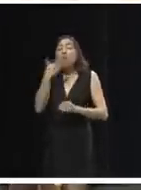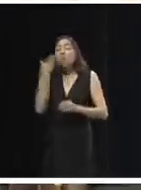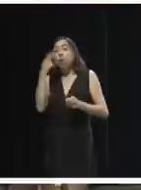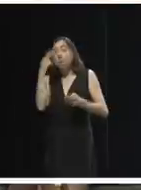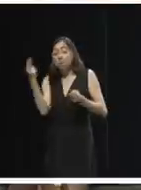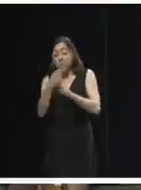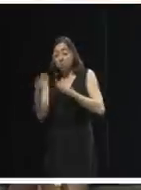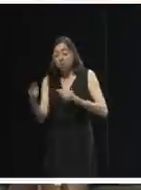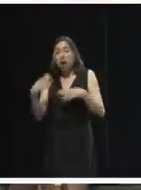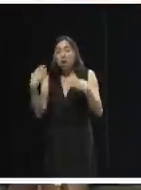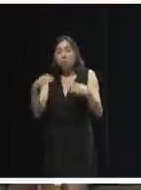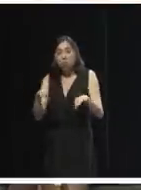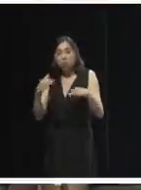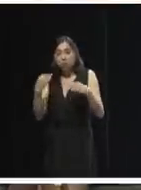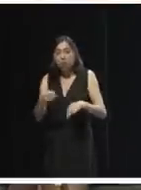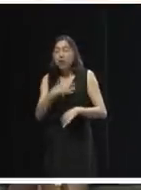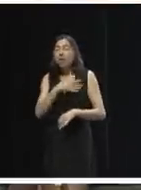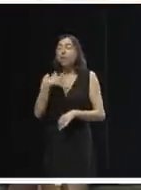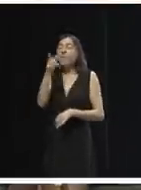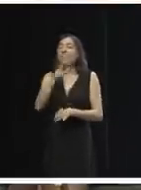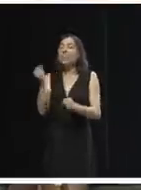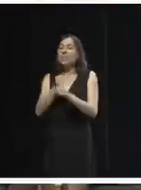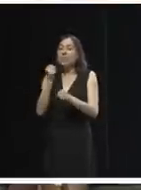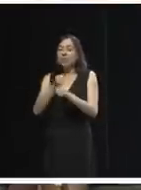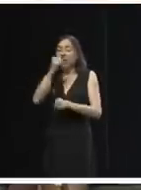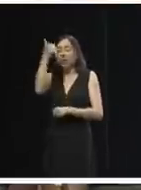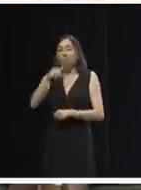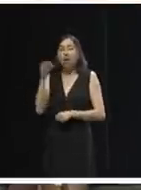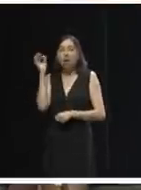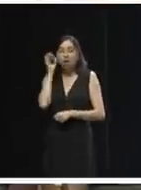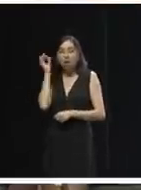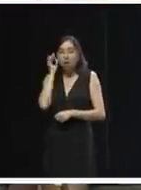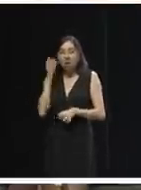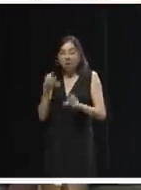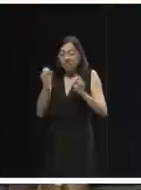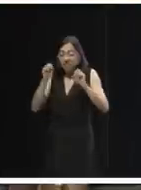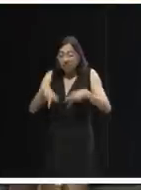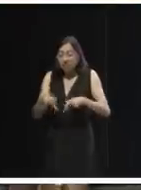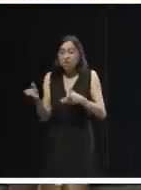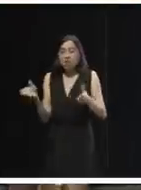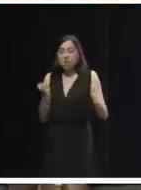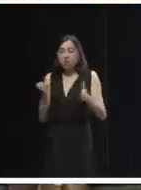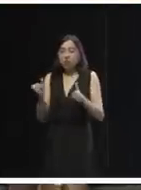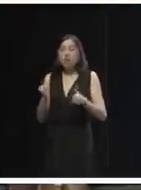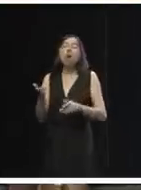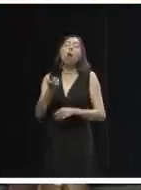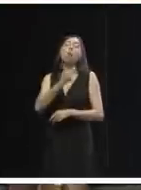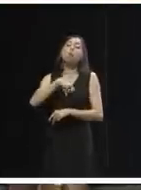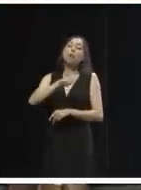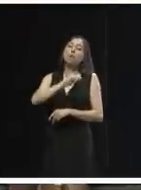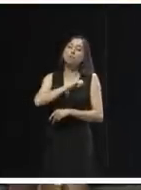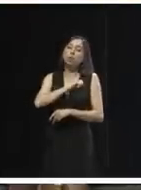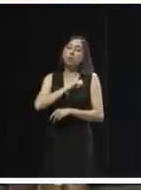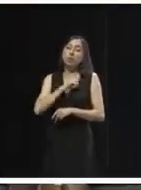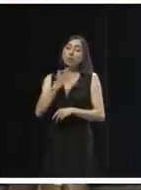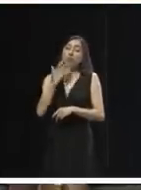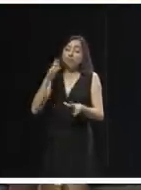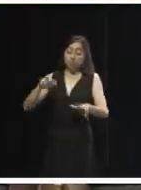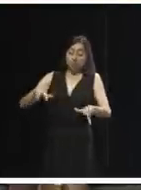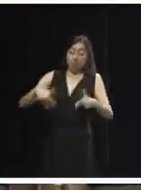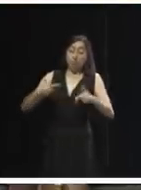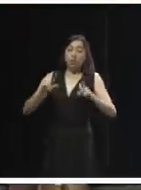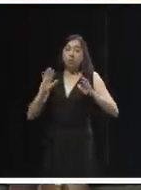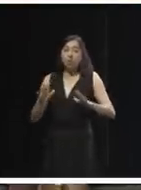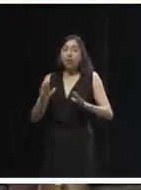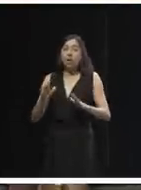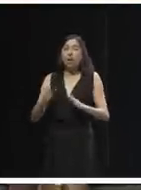quiere empleados y empleadas públicas sin precariedad y temporalidad. Es una España, si me permitís,